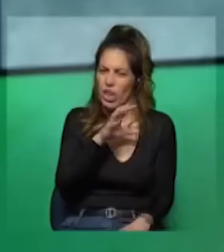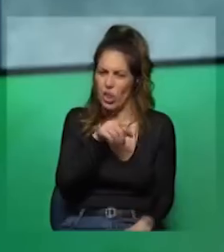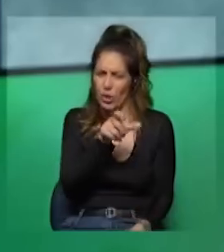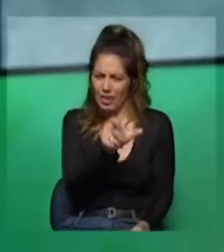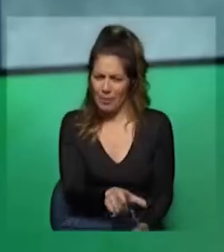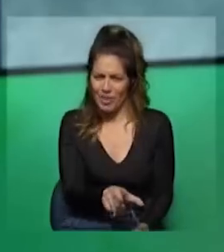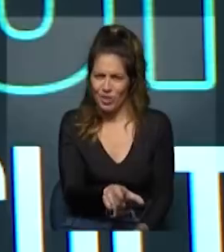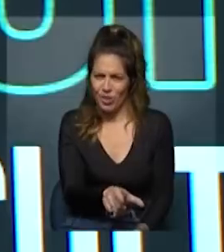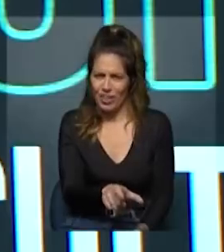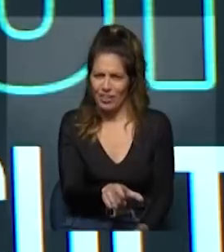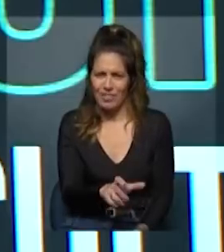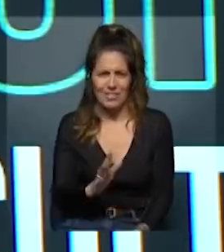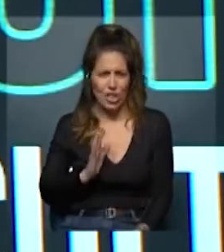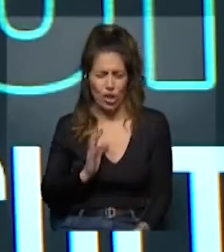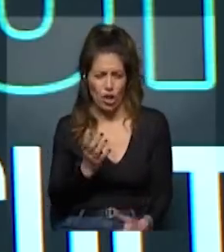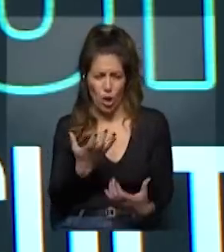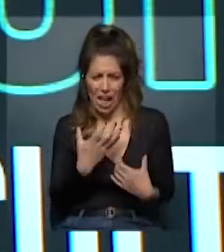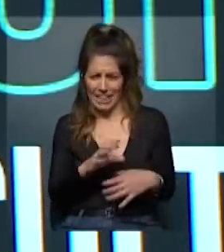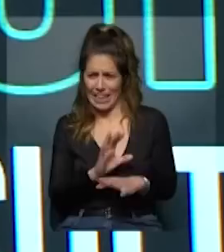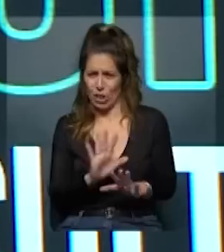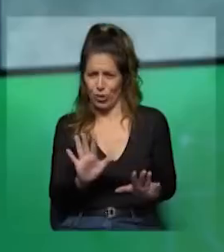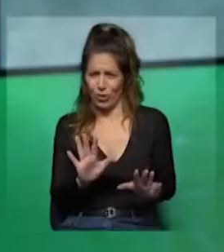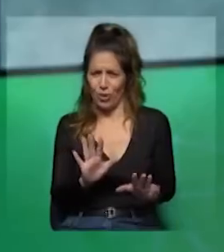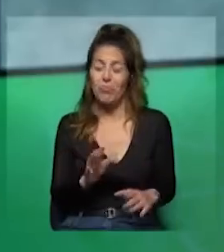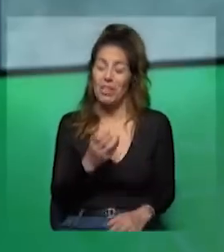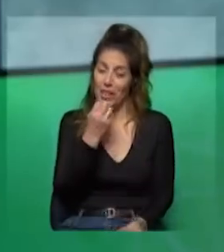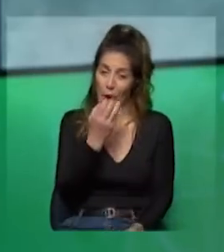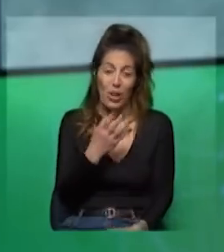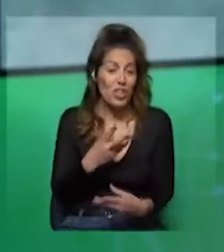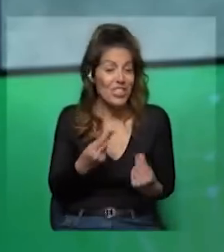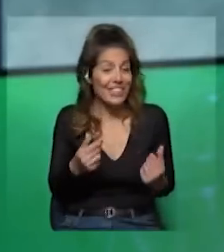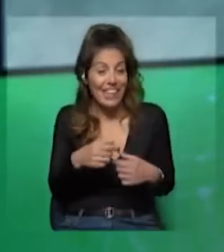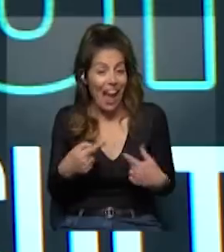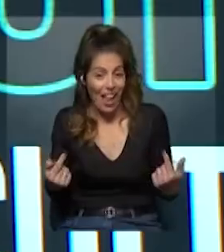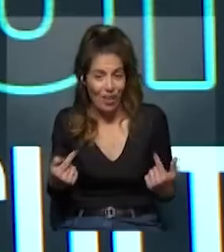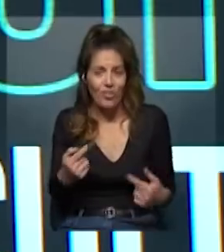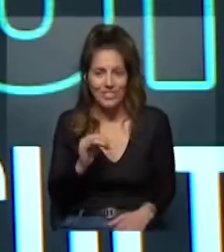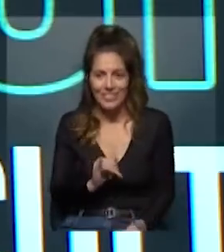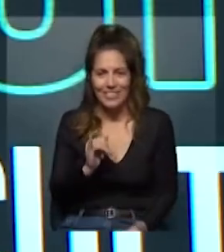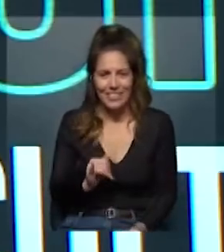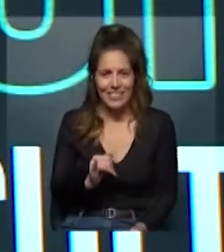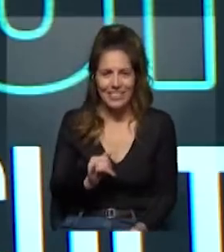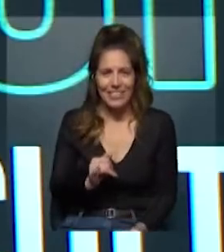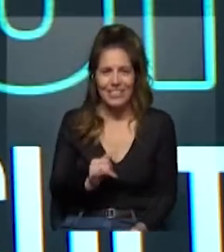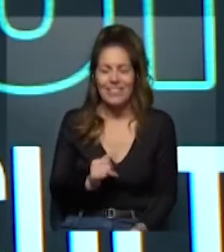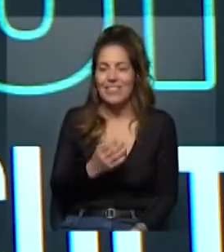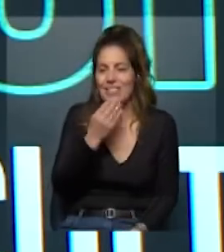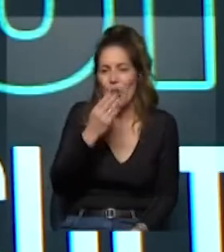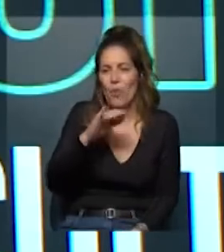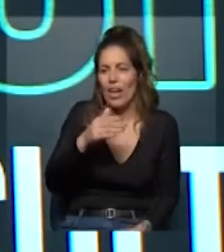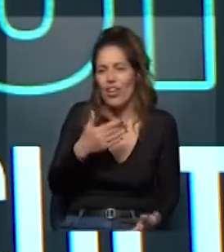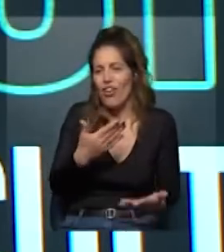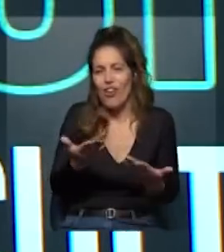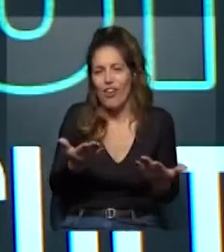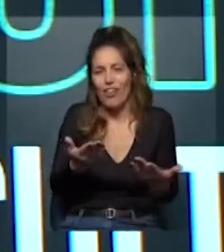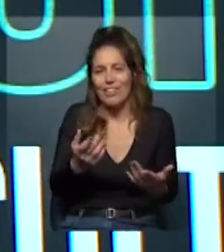señora Señora no la quiero No pero está buena sent algo a mí me gusta también Ay sí sí sí Pero además si no si es bueno ya no no tiene